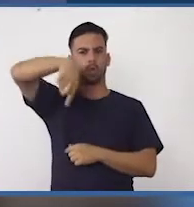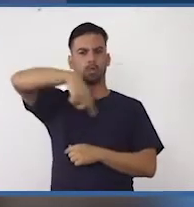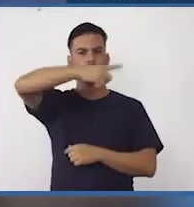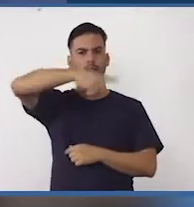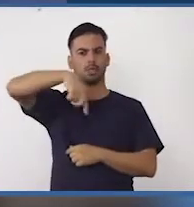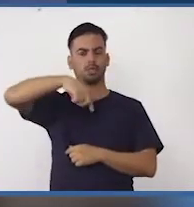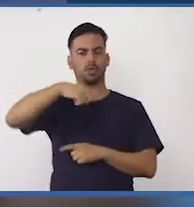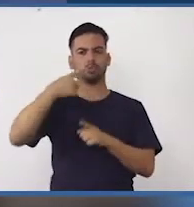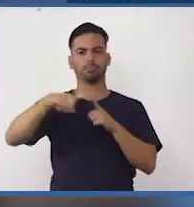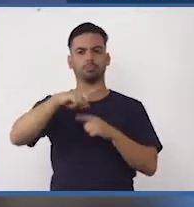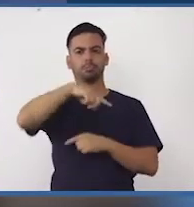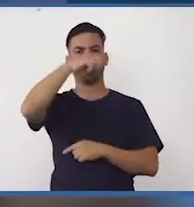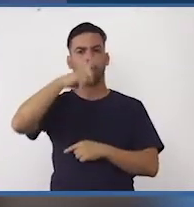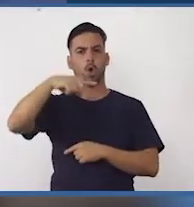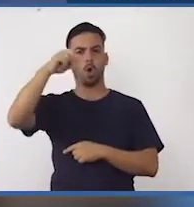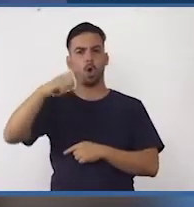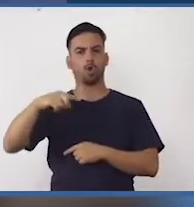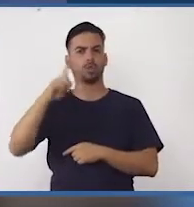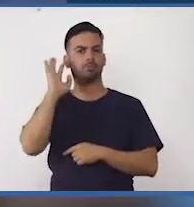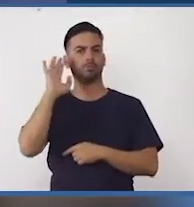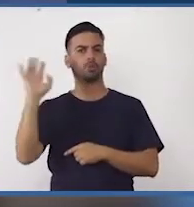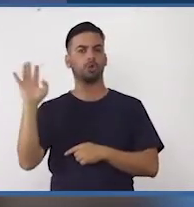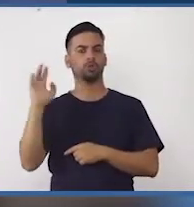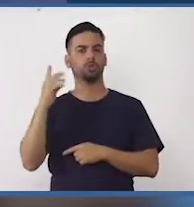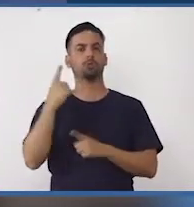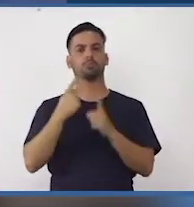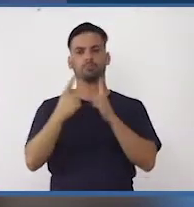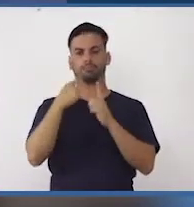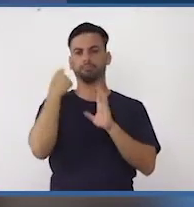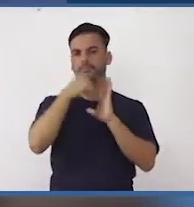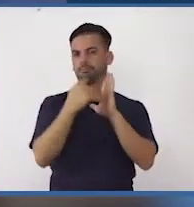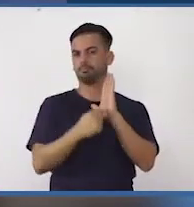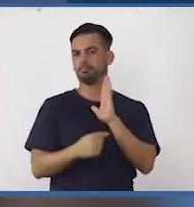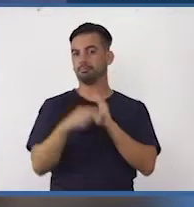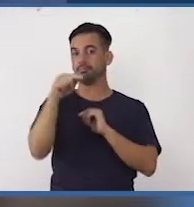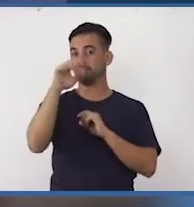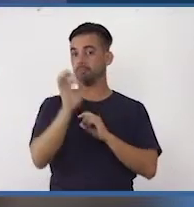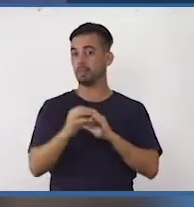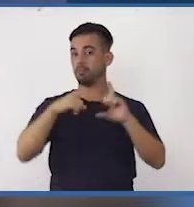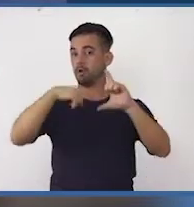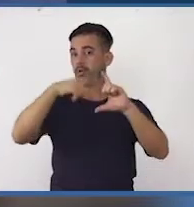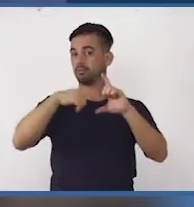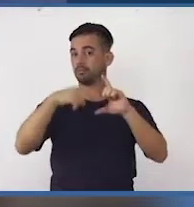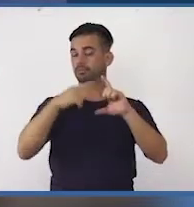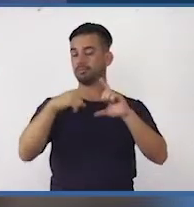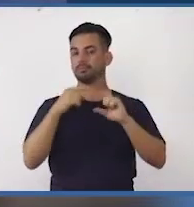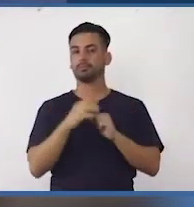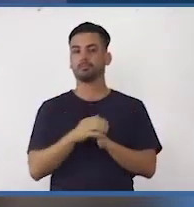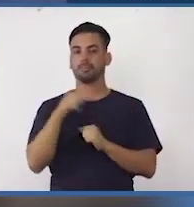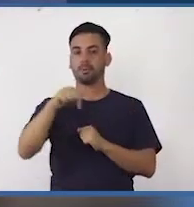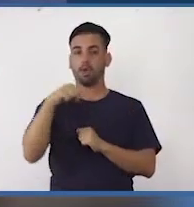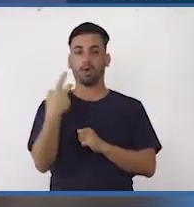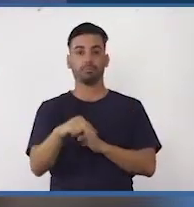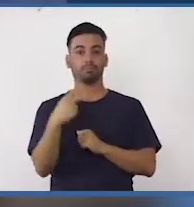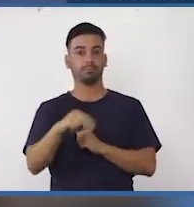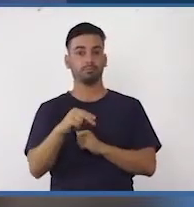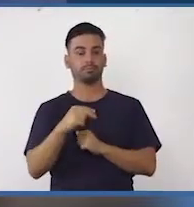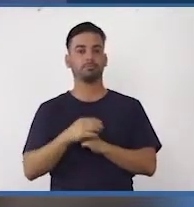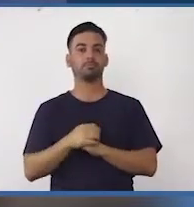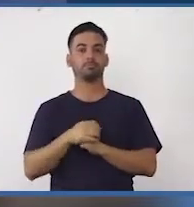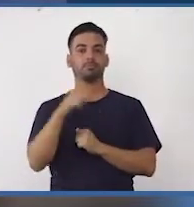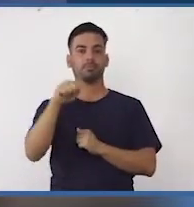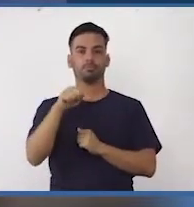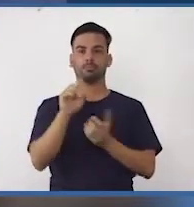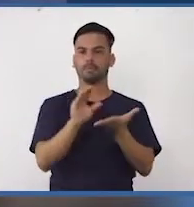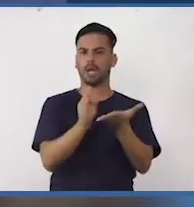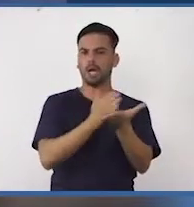de las ondas, el sonido y algunas de sus características. Este contenido que estamos viendo aquí, que estamos sistematizando hoy, de una forma u otra, está en su